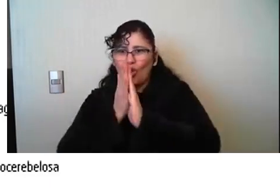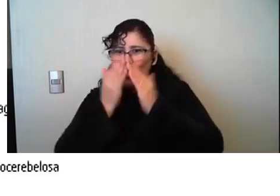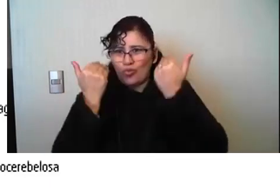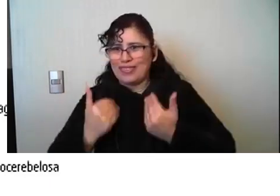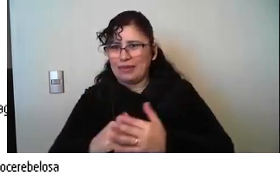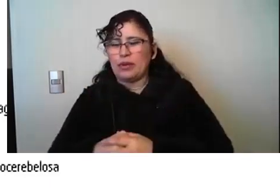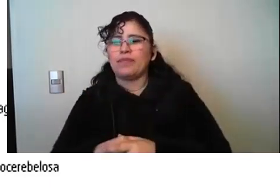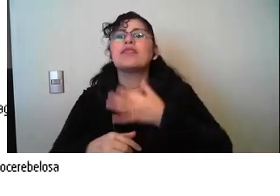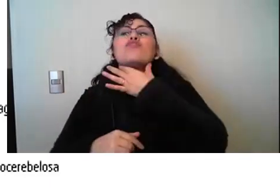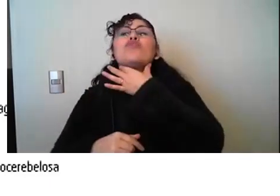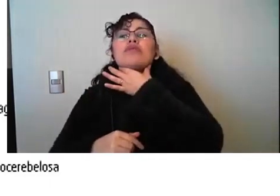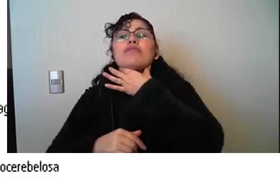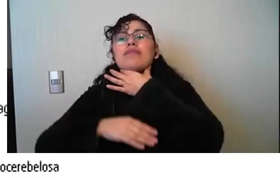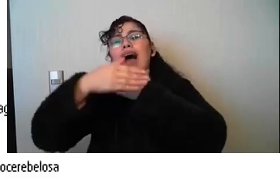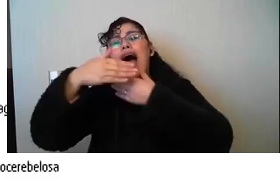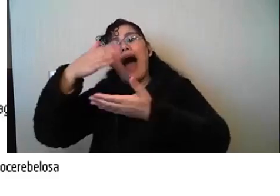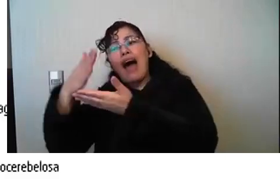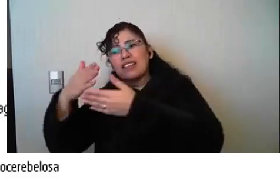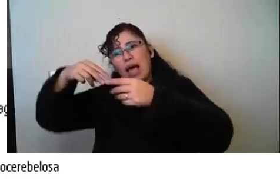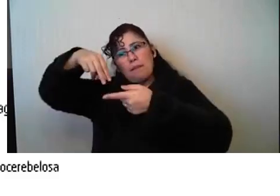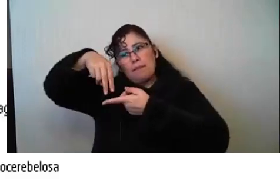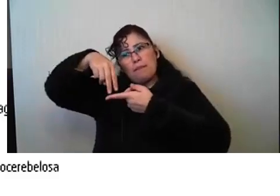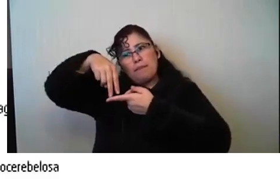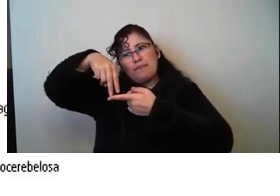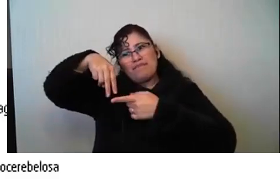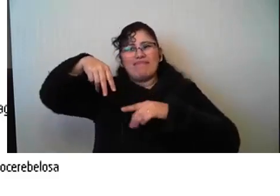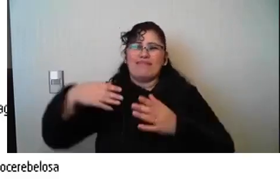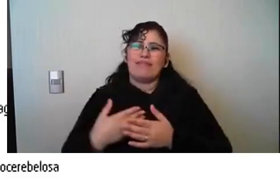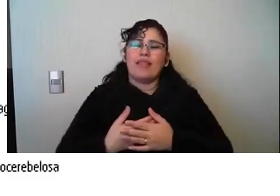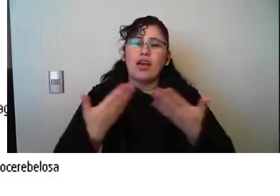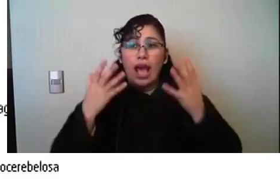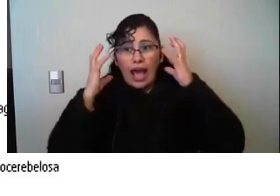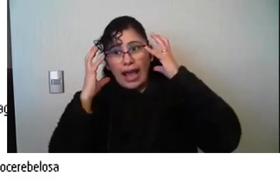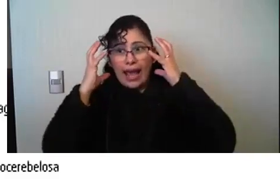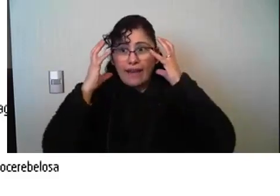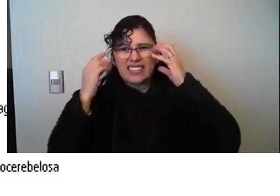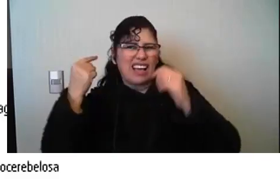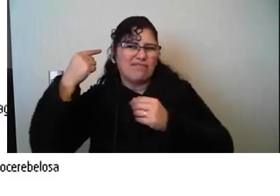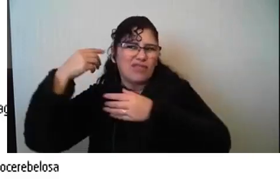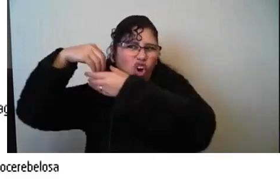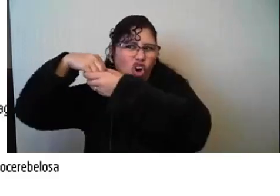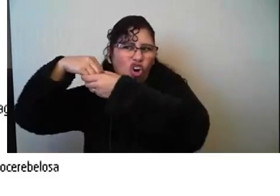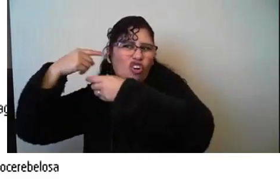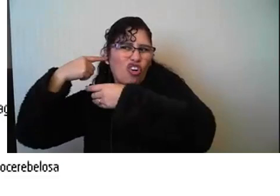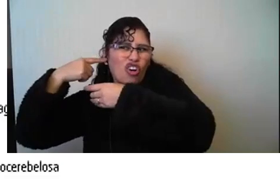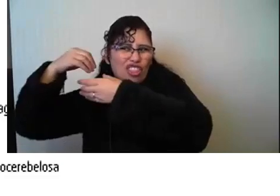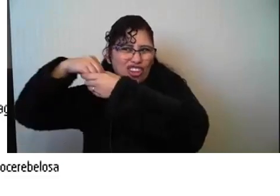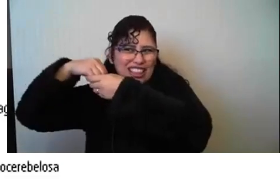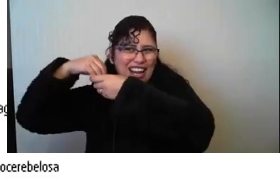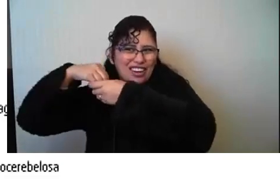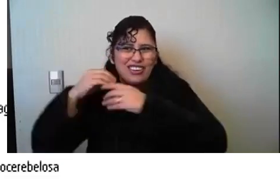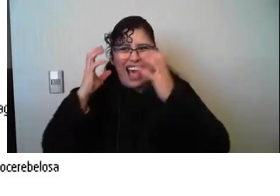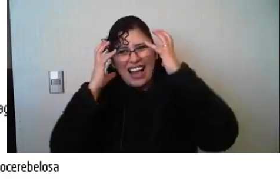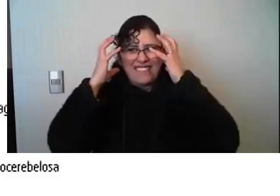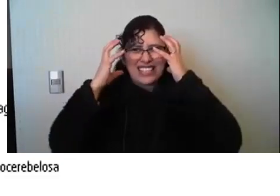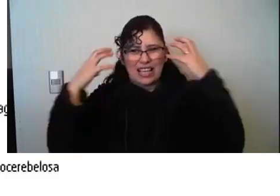desde el cuello hacia abajo. La cabeza, recuerden que es el oído interno que nos está informando a través del